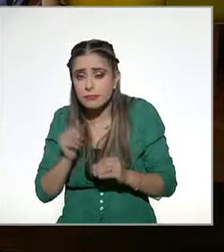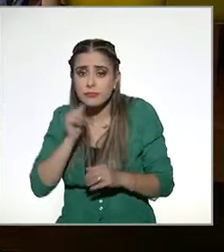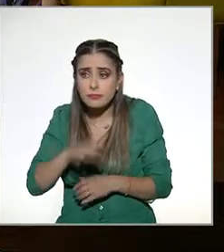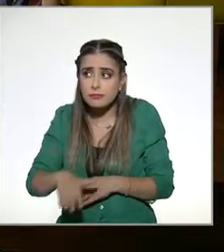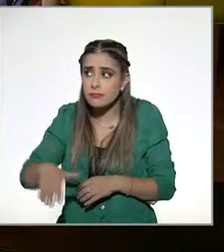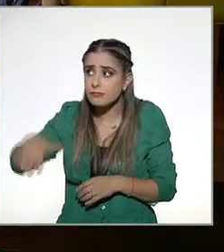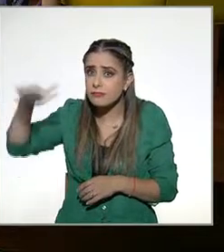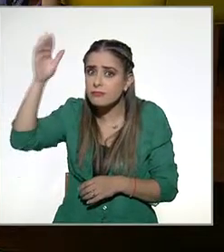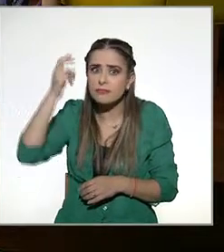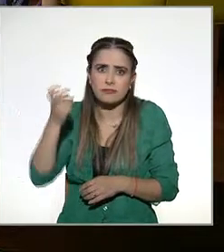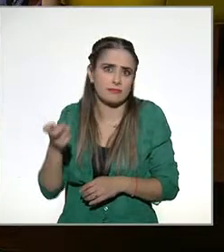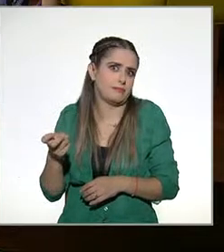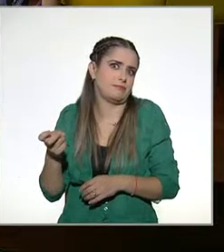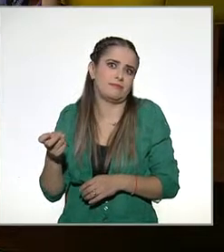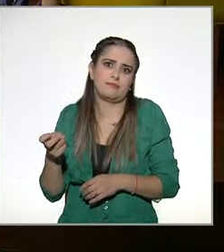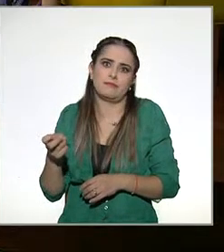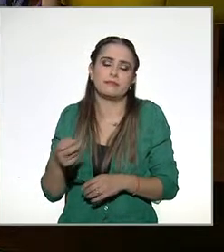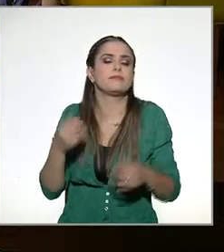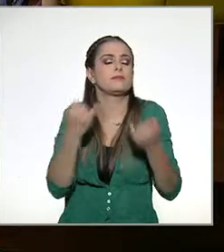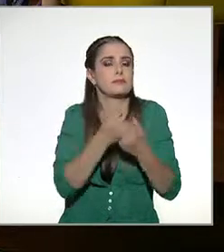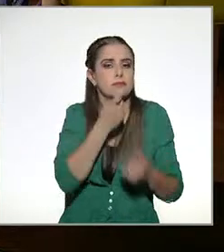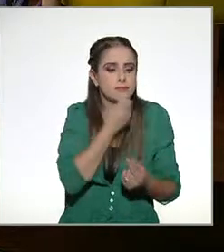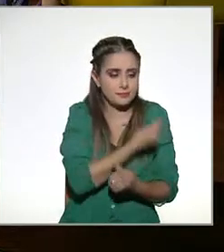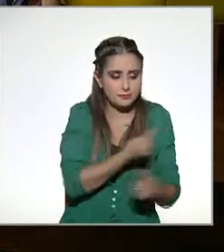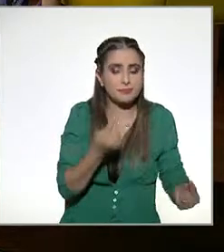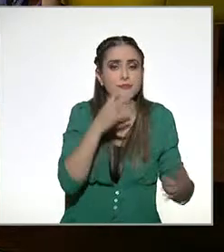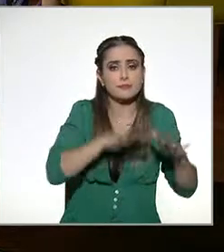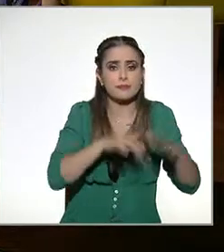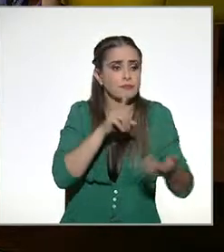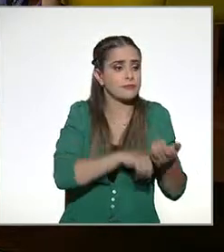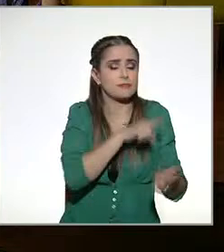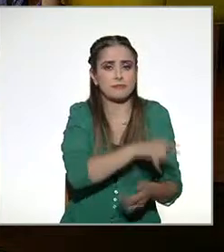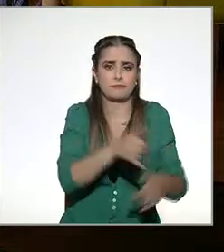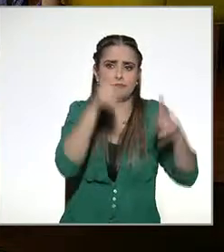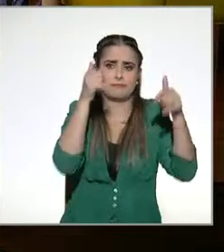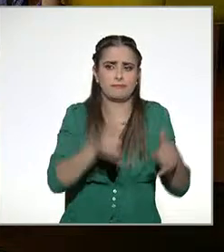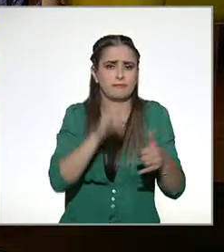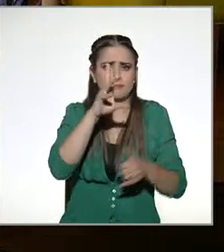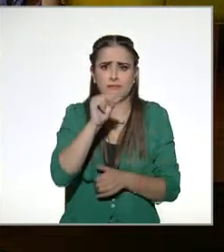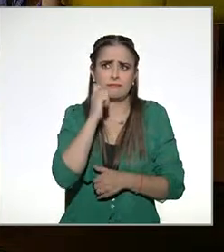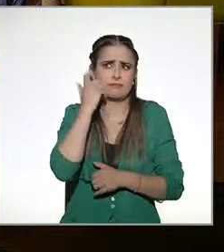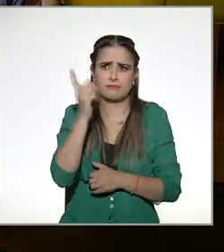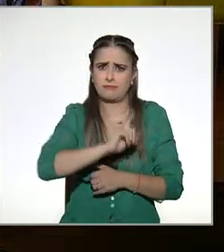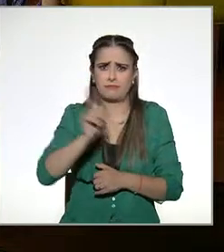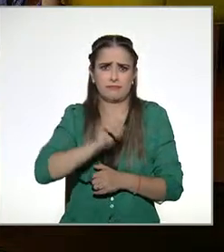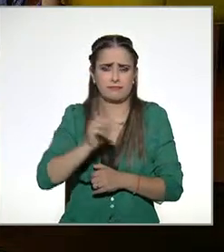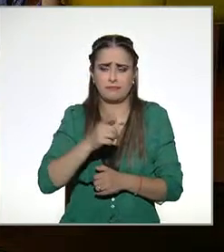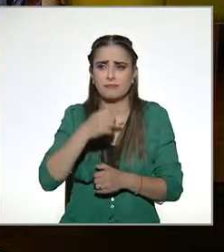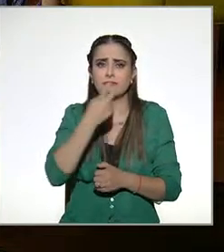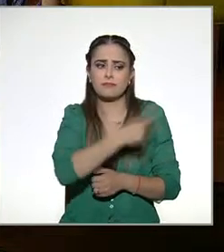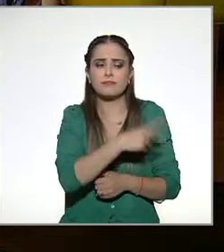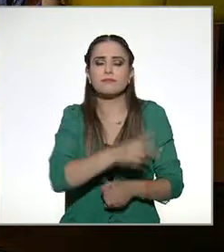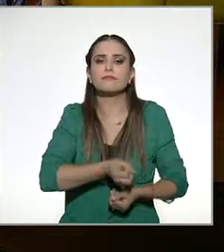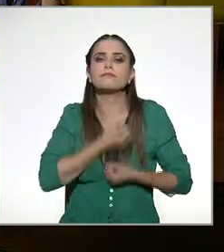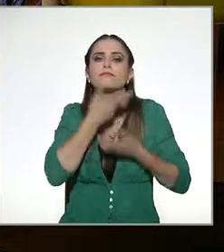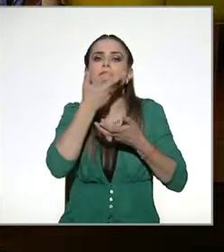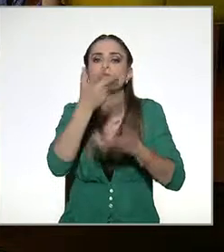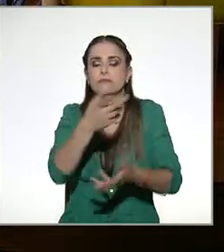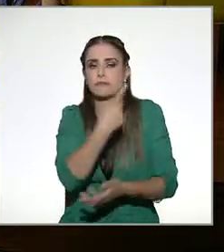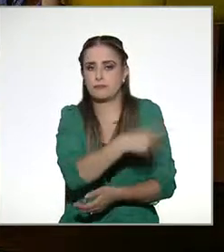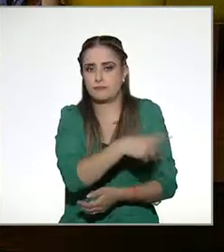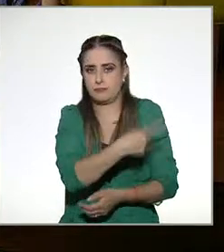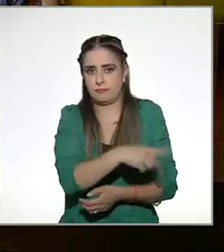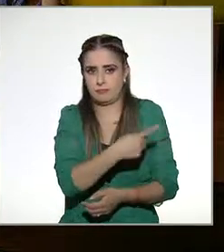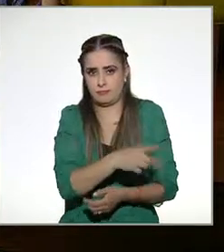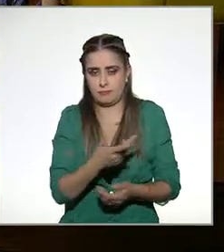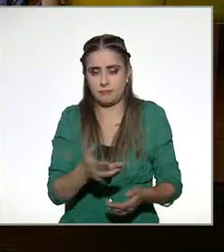Lo que pasa es que no lo queremos oír, ¿no? O a veces simplemente no dejamos esa posibilidad de que el niño también exprese a su manera eso. Como